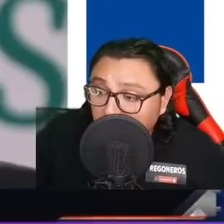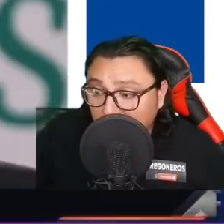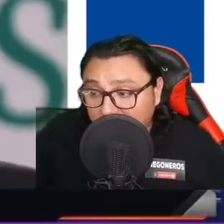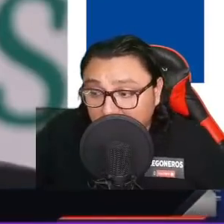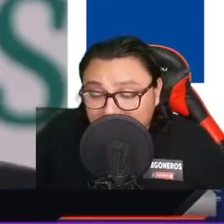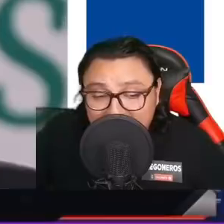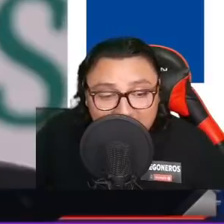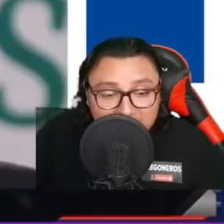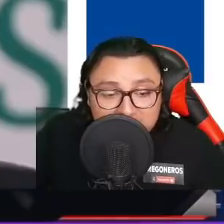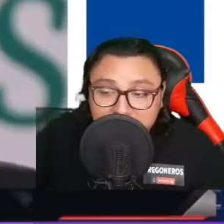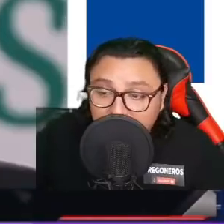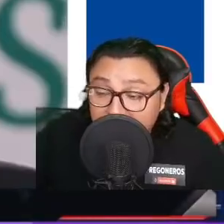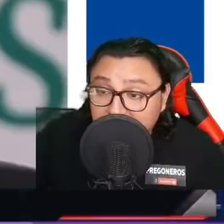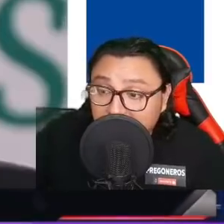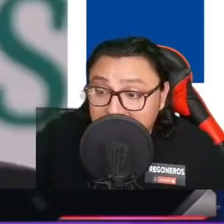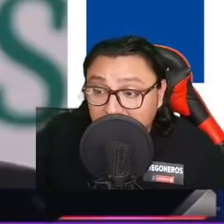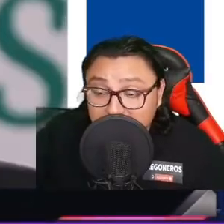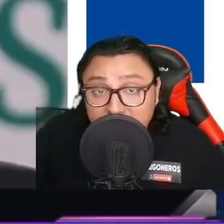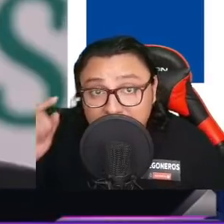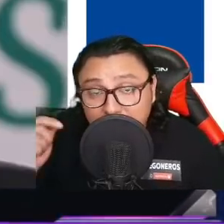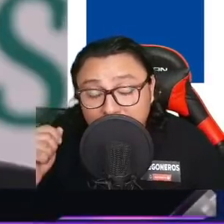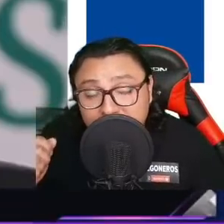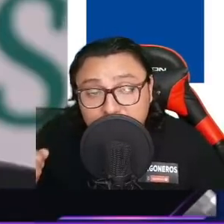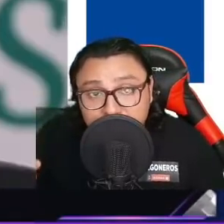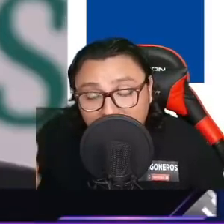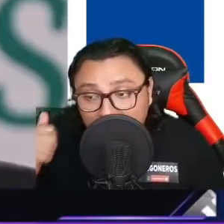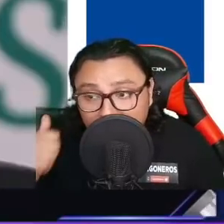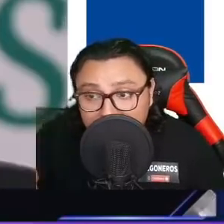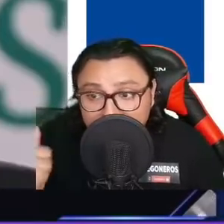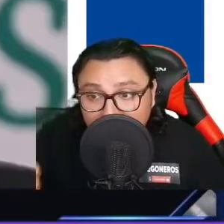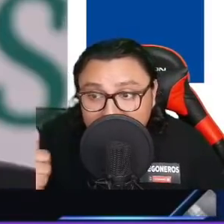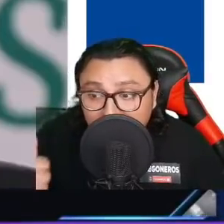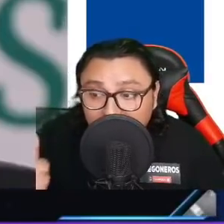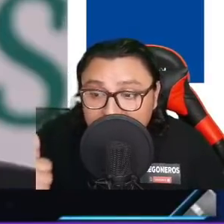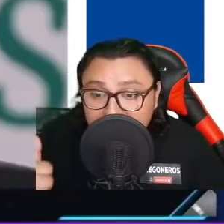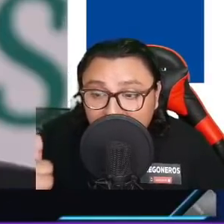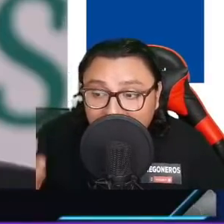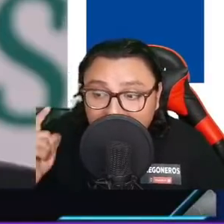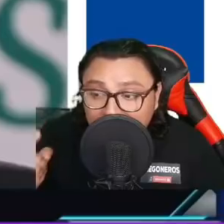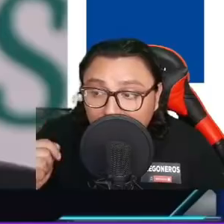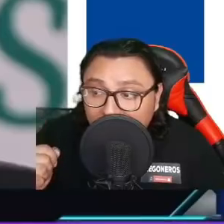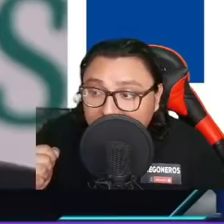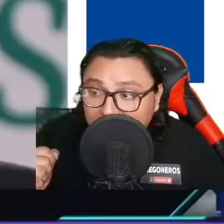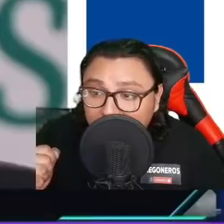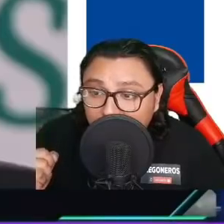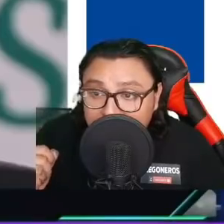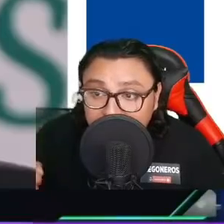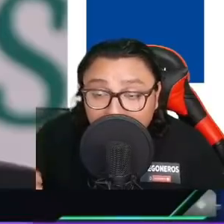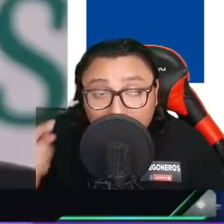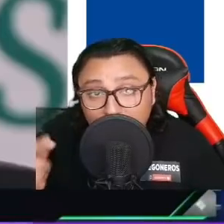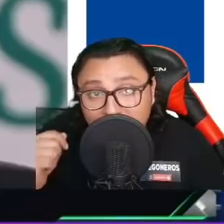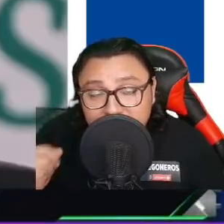que les traigo por el momento más adelante más información y más vídeos así de información es gusto ayúdanos con ese poderosísimo like y compartan información